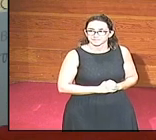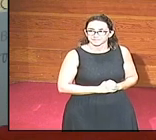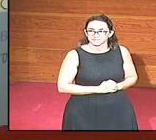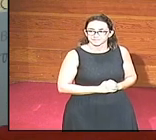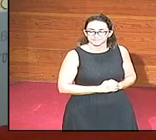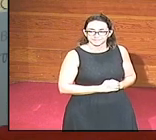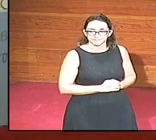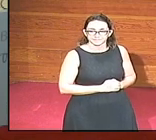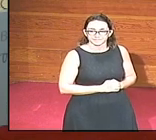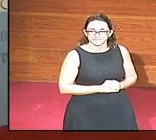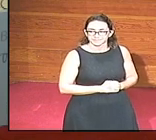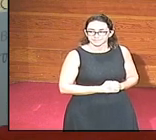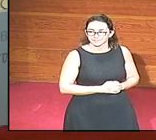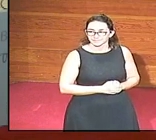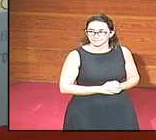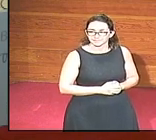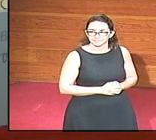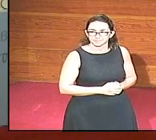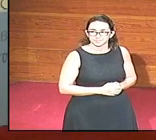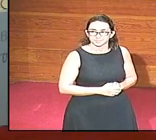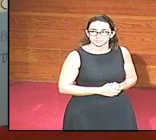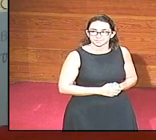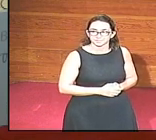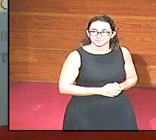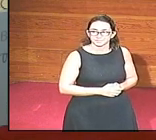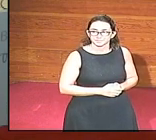edo isildu mesedez sakeleko telefonak, eskerrik asko.